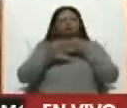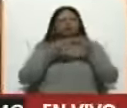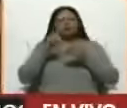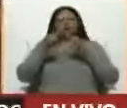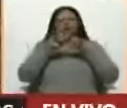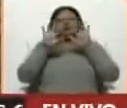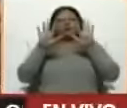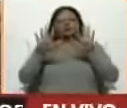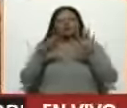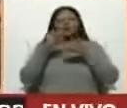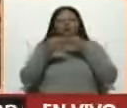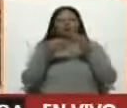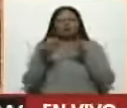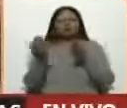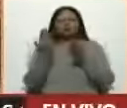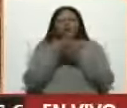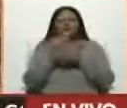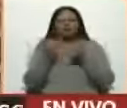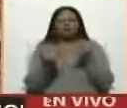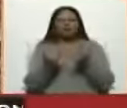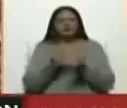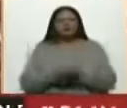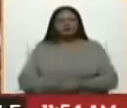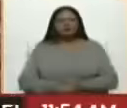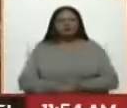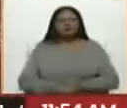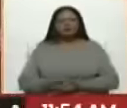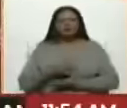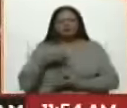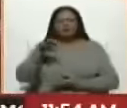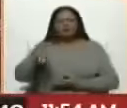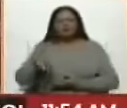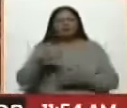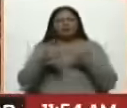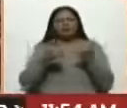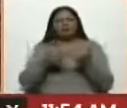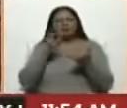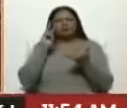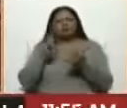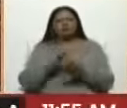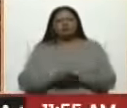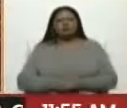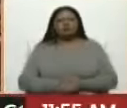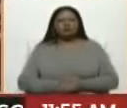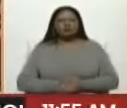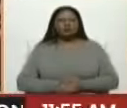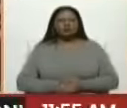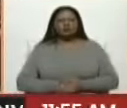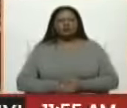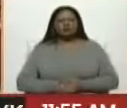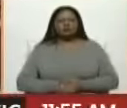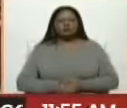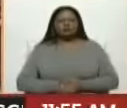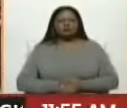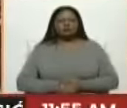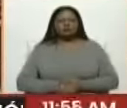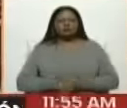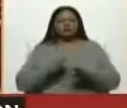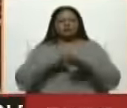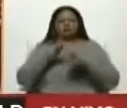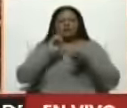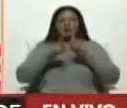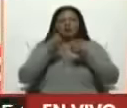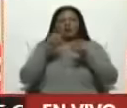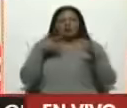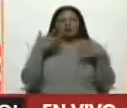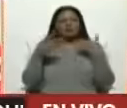1x10 está circunscrito al Estado. Porque había gente, nosotros hicimos varios